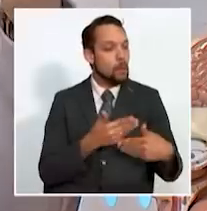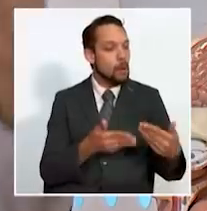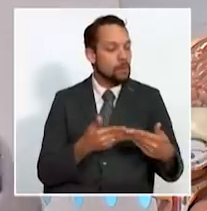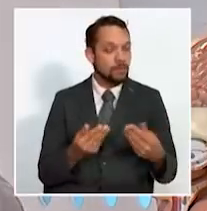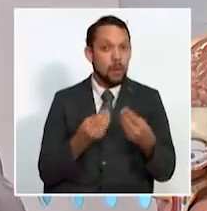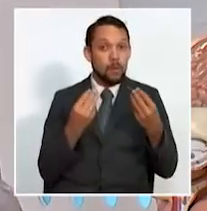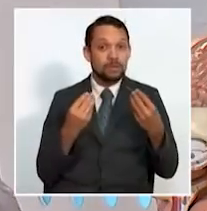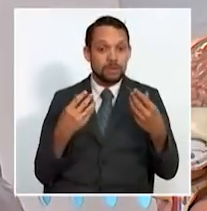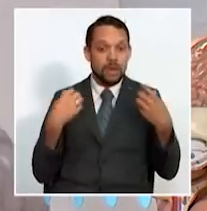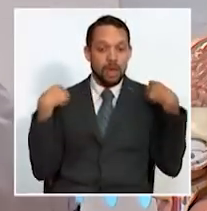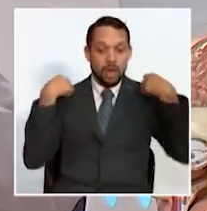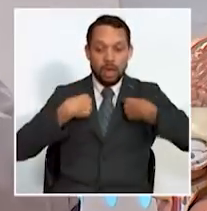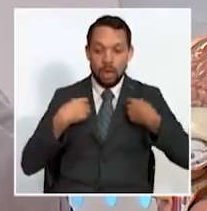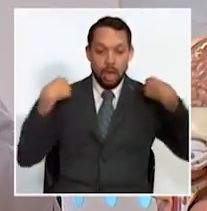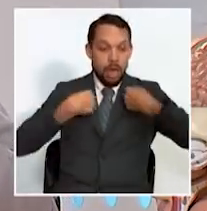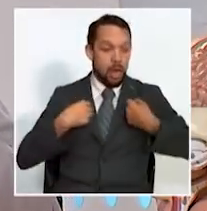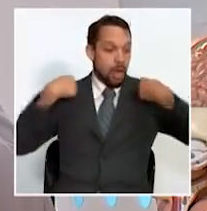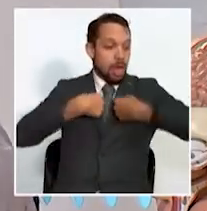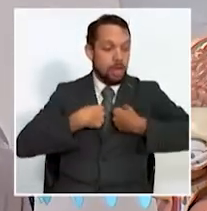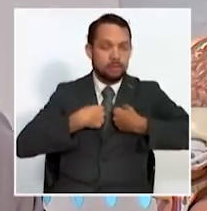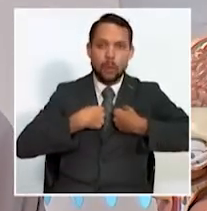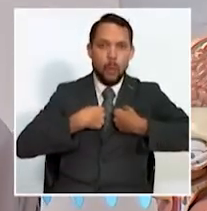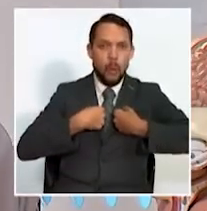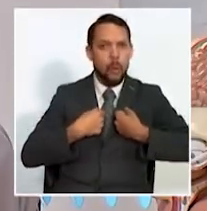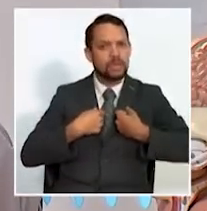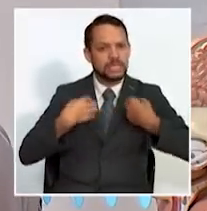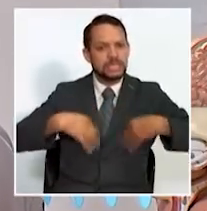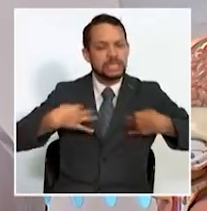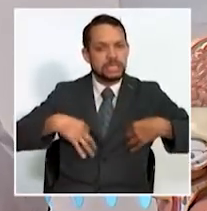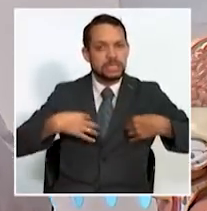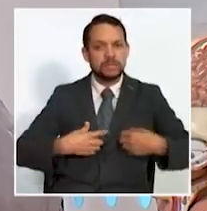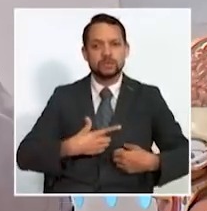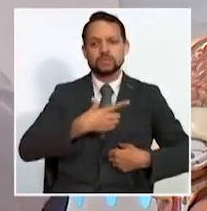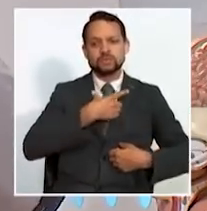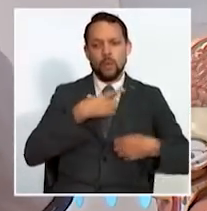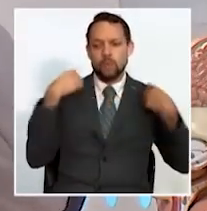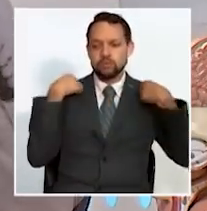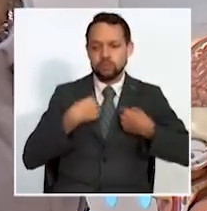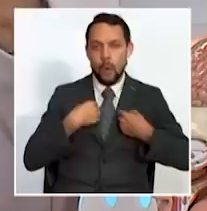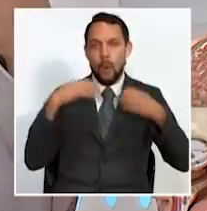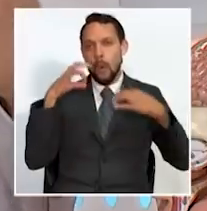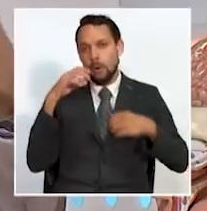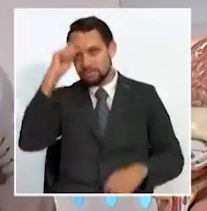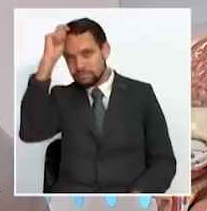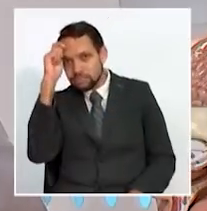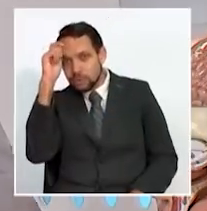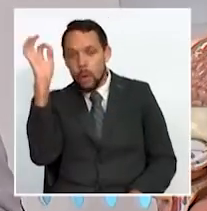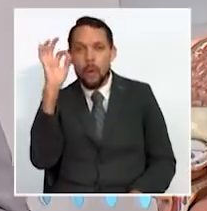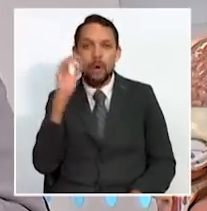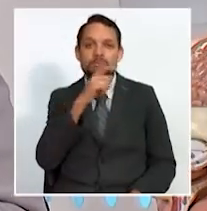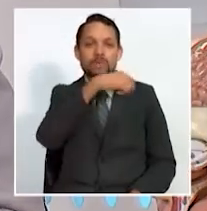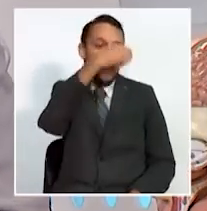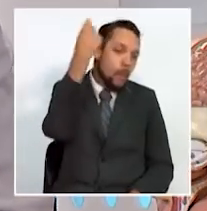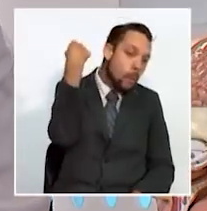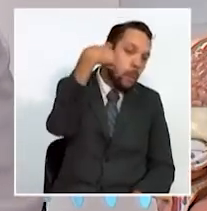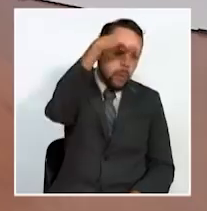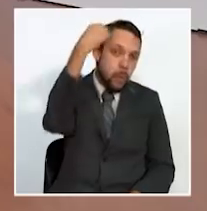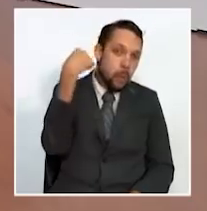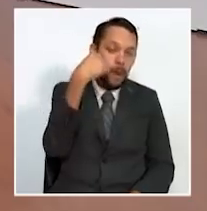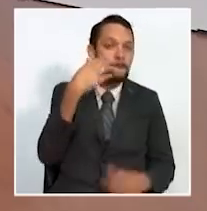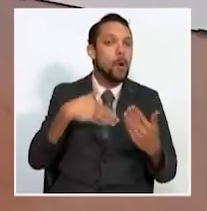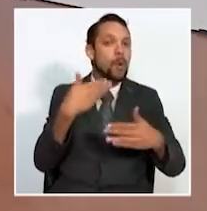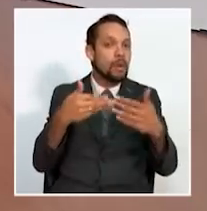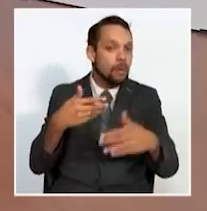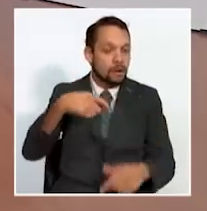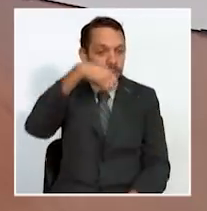y no lo llene de tantas cosas. Un saquito, su pasamontañas si lo tiene que pasar y quítelo todo lentamente.